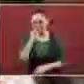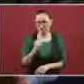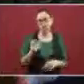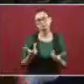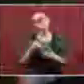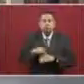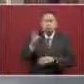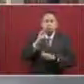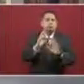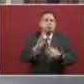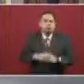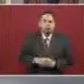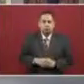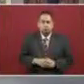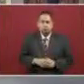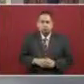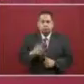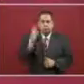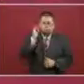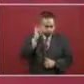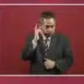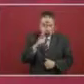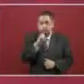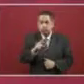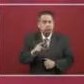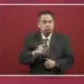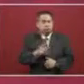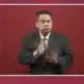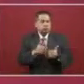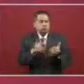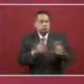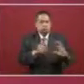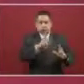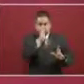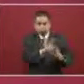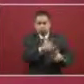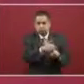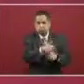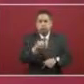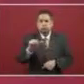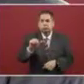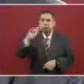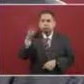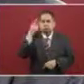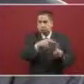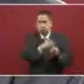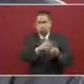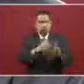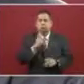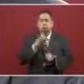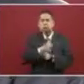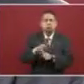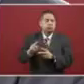todo, señor presidente. Sí, mire, ojalá, eso tiene que ver con la autonomía de las universidades. Hay dos formas de